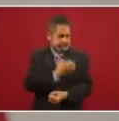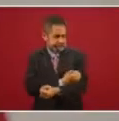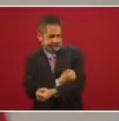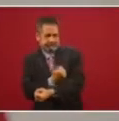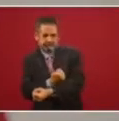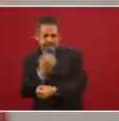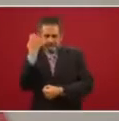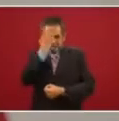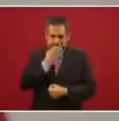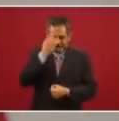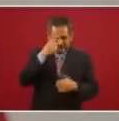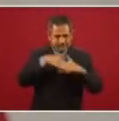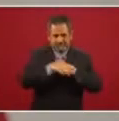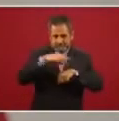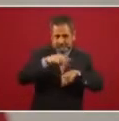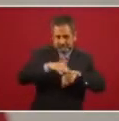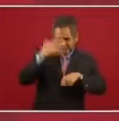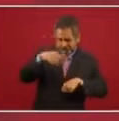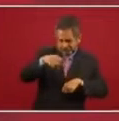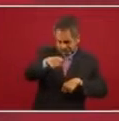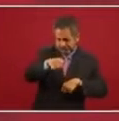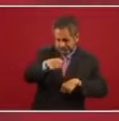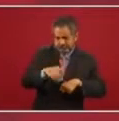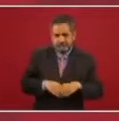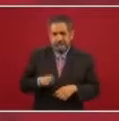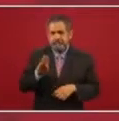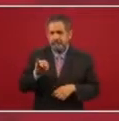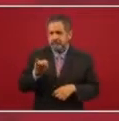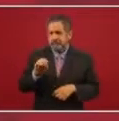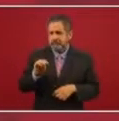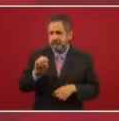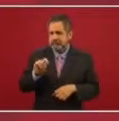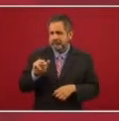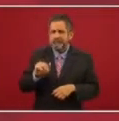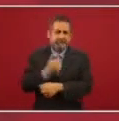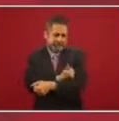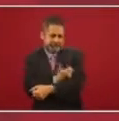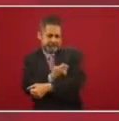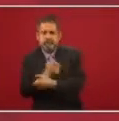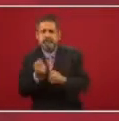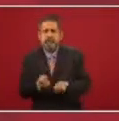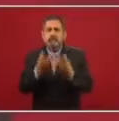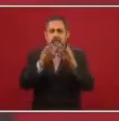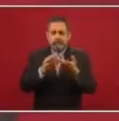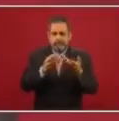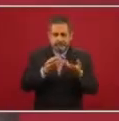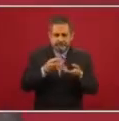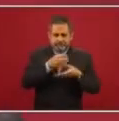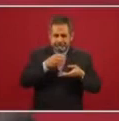laboratorio para fines médicos la biometría hemática que es donde se cuentan las células de la sangre